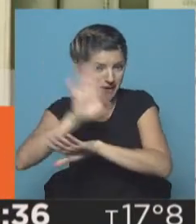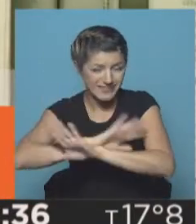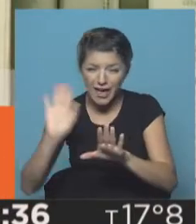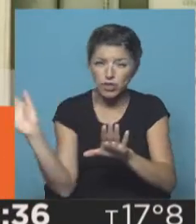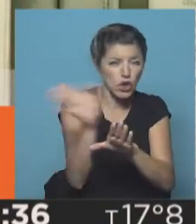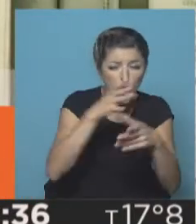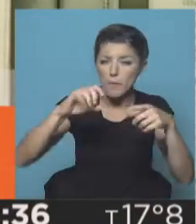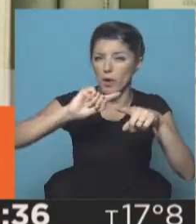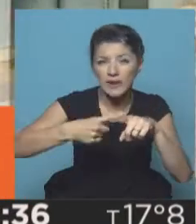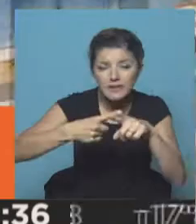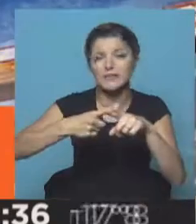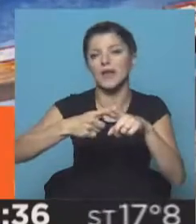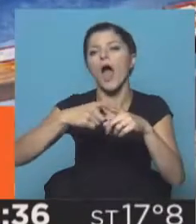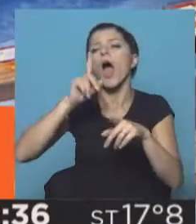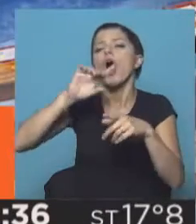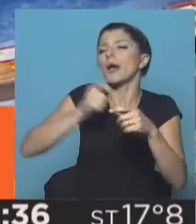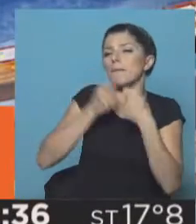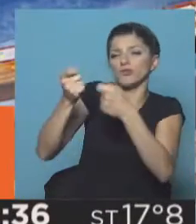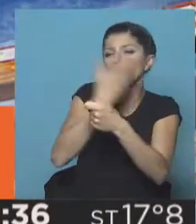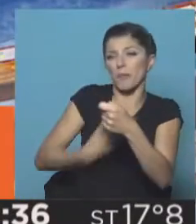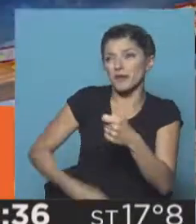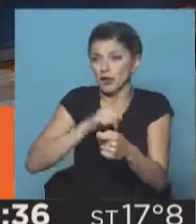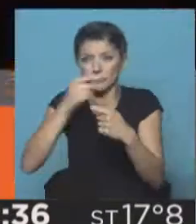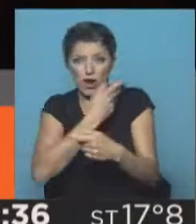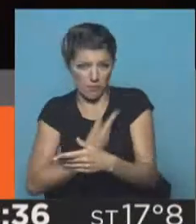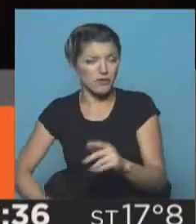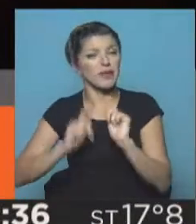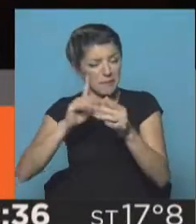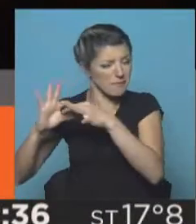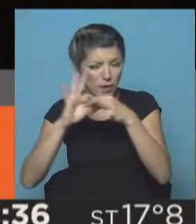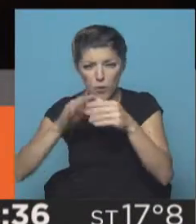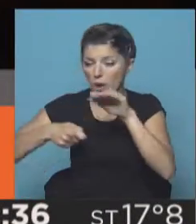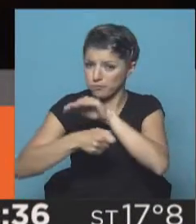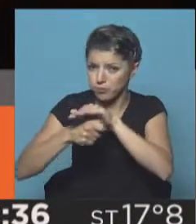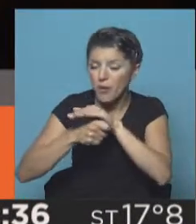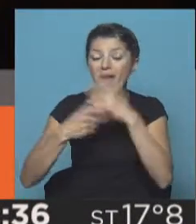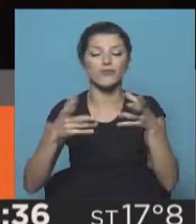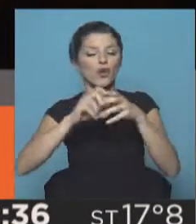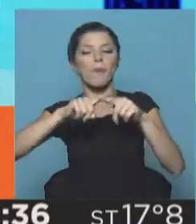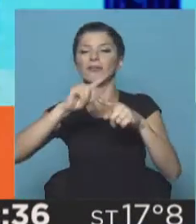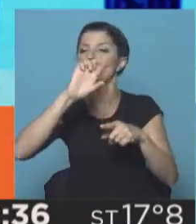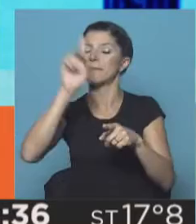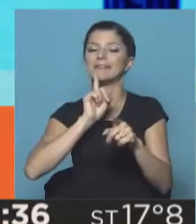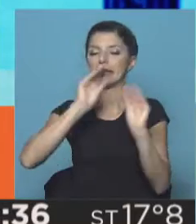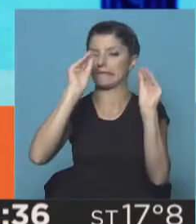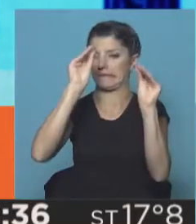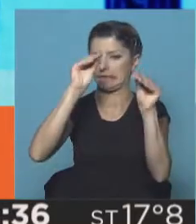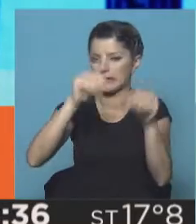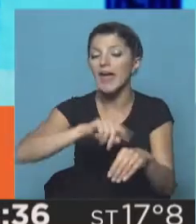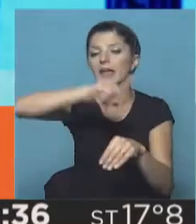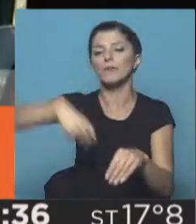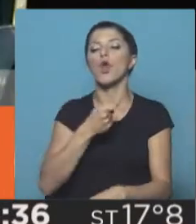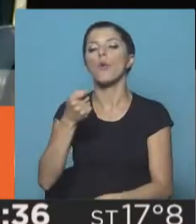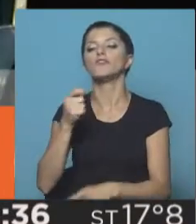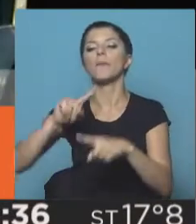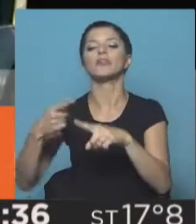entre oficialistas y opositores, terminó acorralando al proyecto del PT y creó las condiciones para el juicio político que desalojó a Dilma